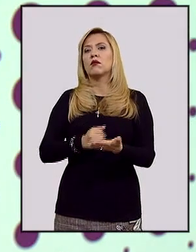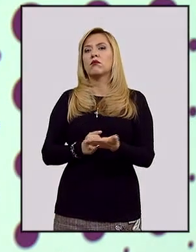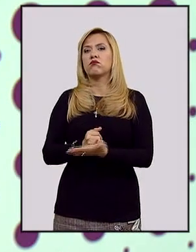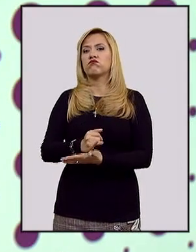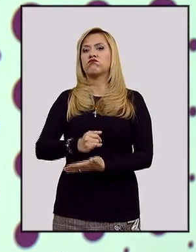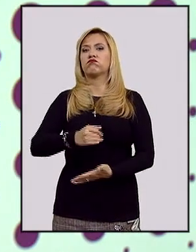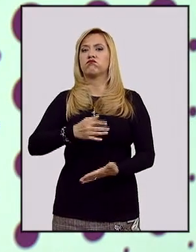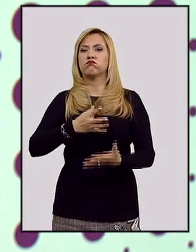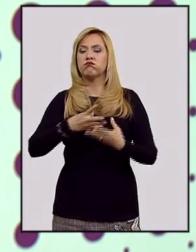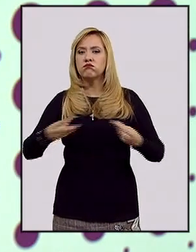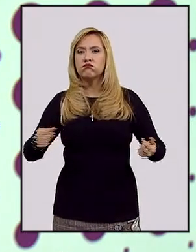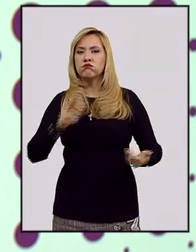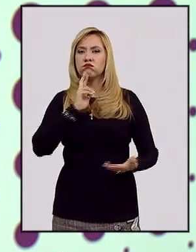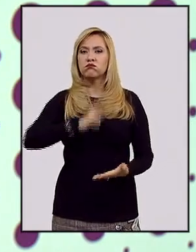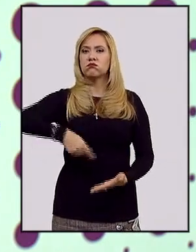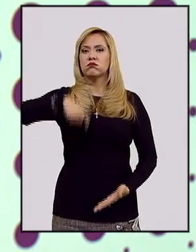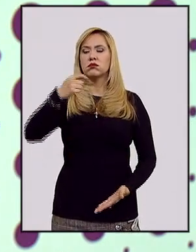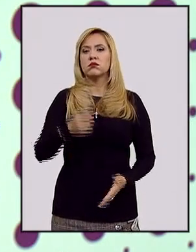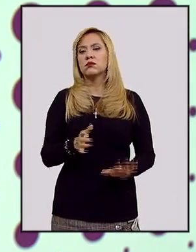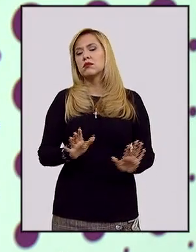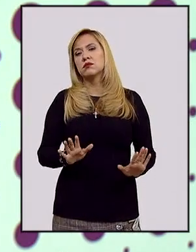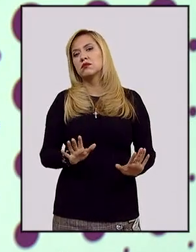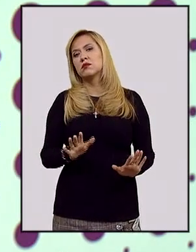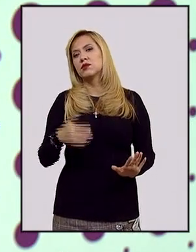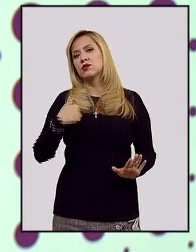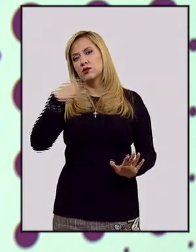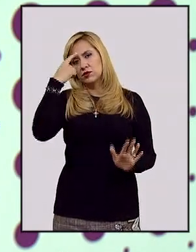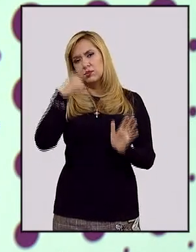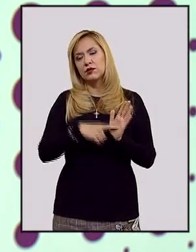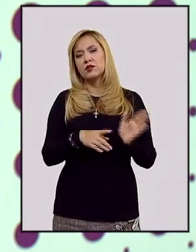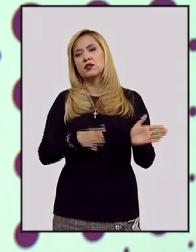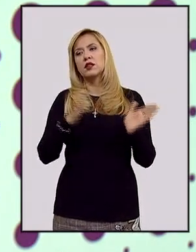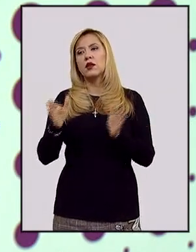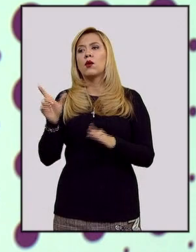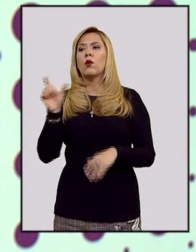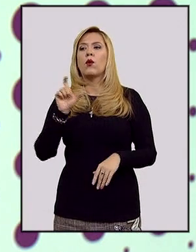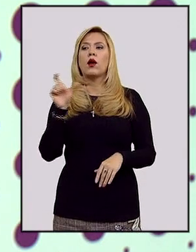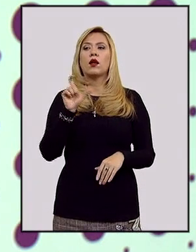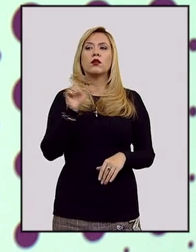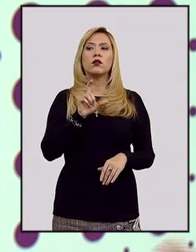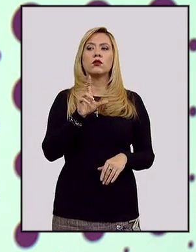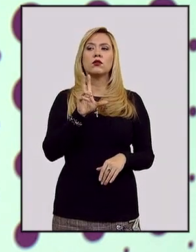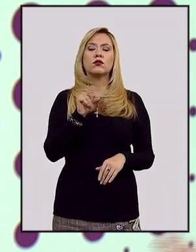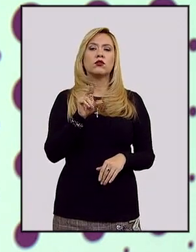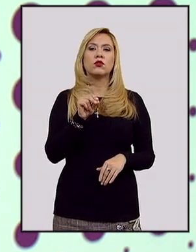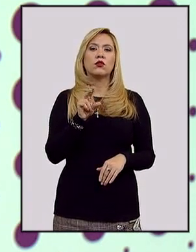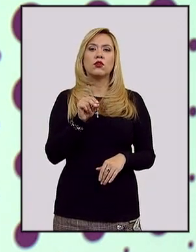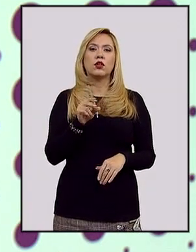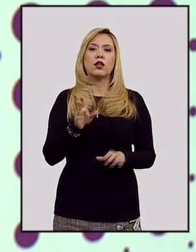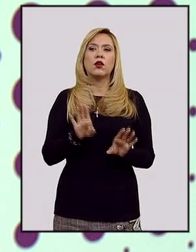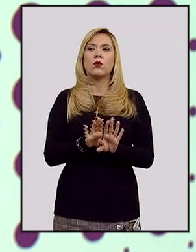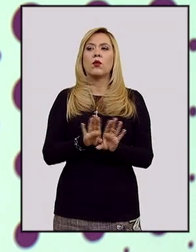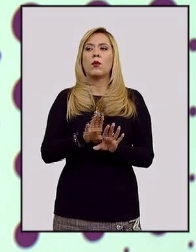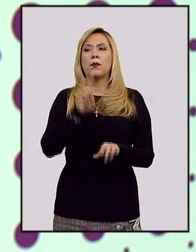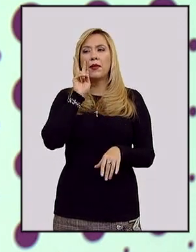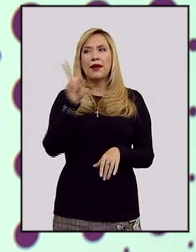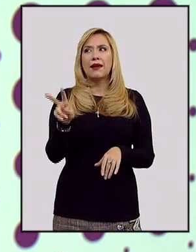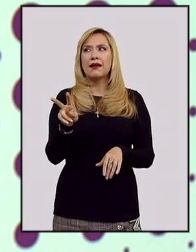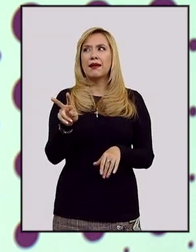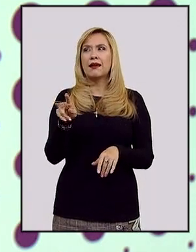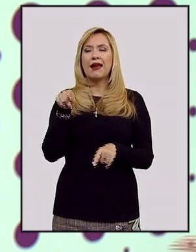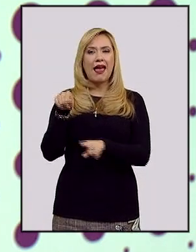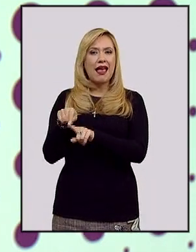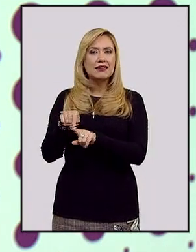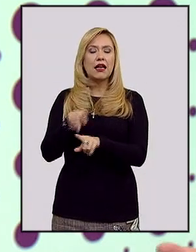muy importante también que, como comentaba Diana, en estos casos en donde no son límite, pero que haya como